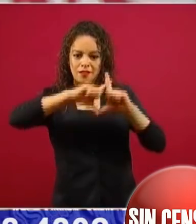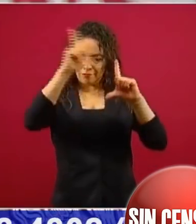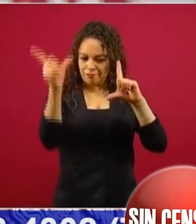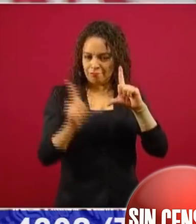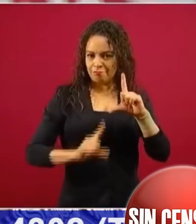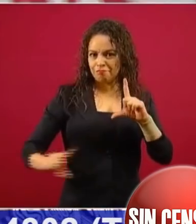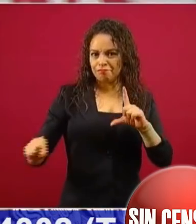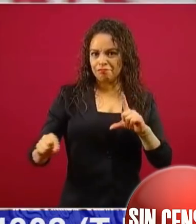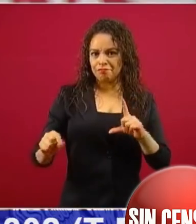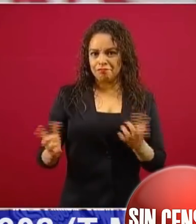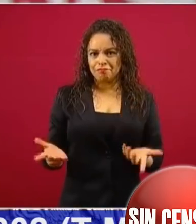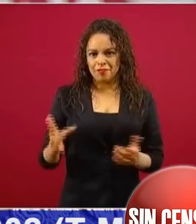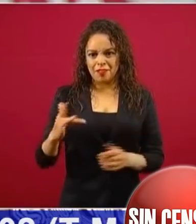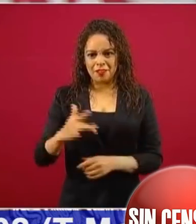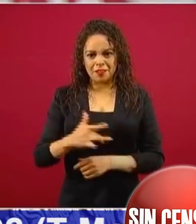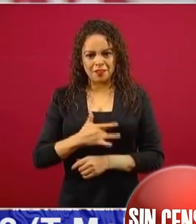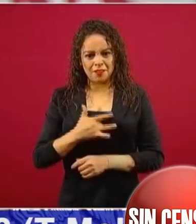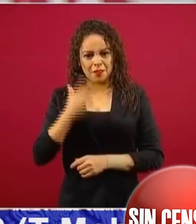los